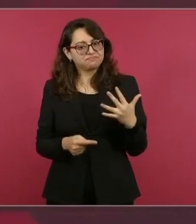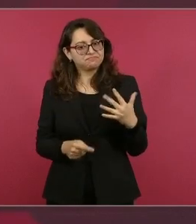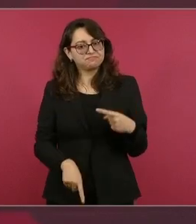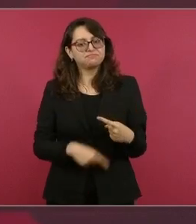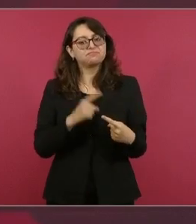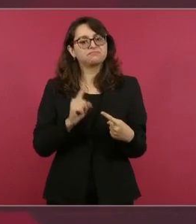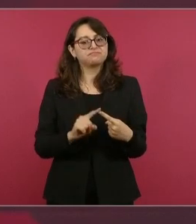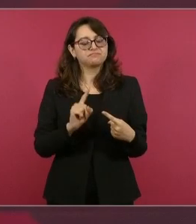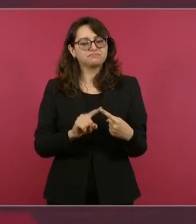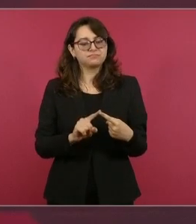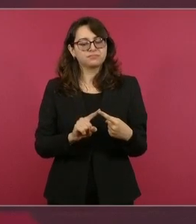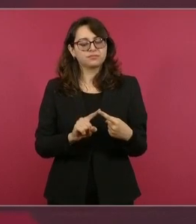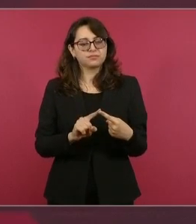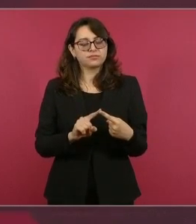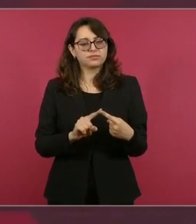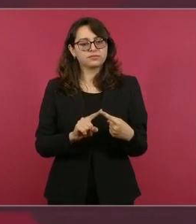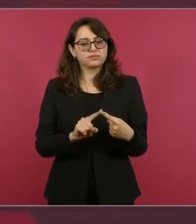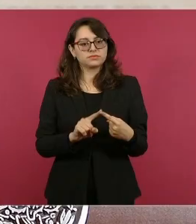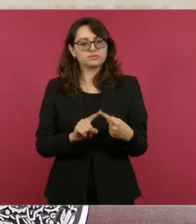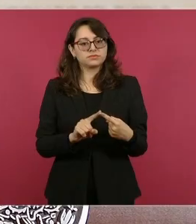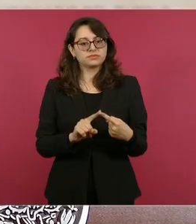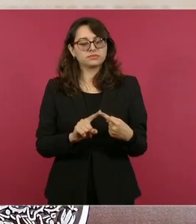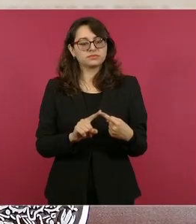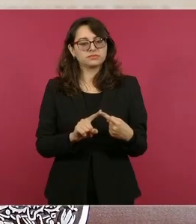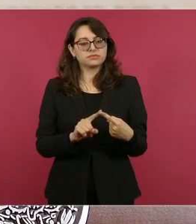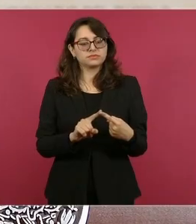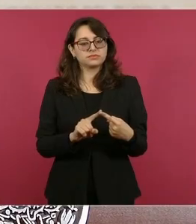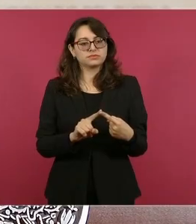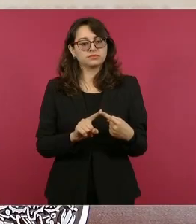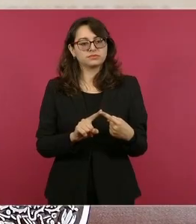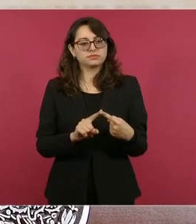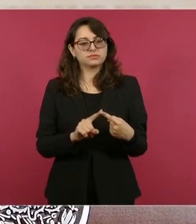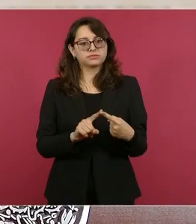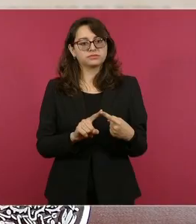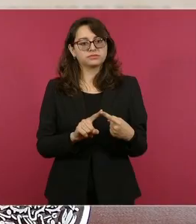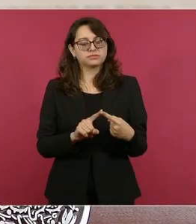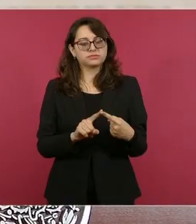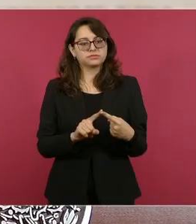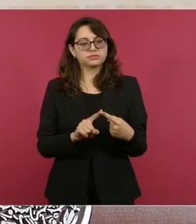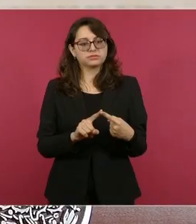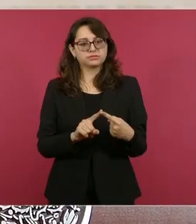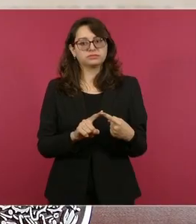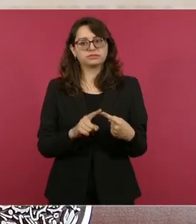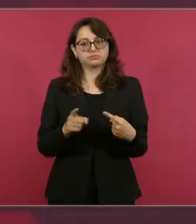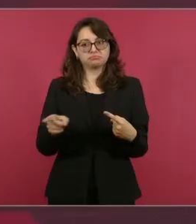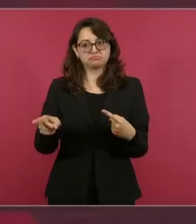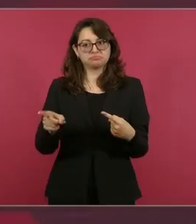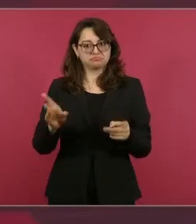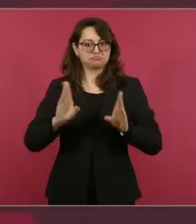Primero, porque ellos están haciendo esas obras y son